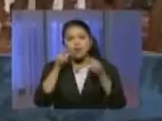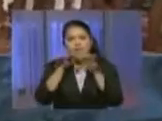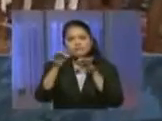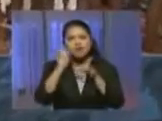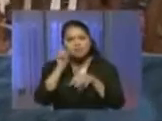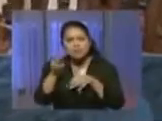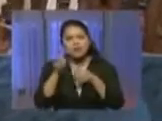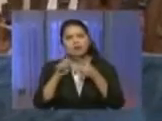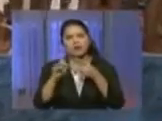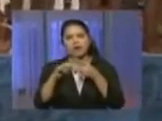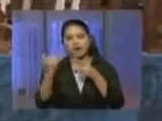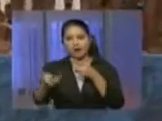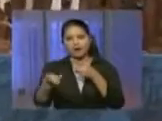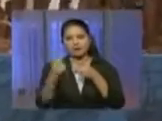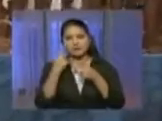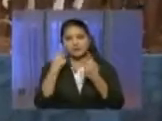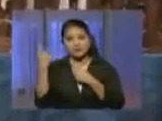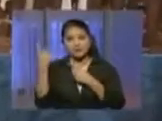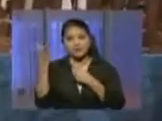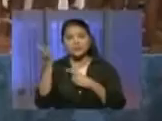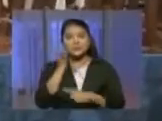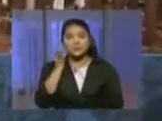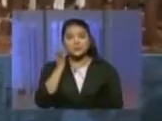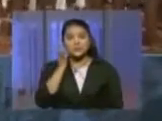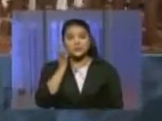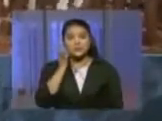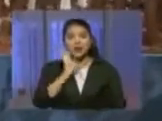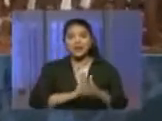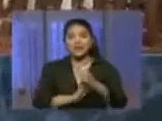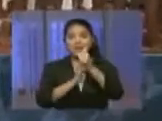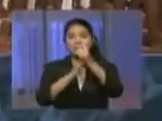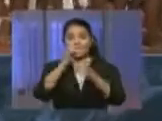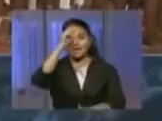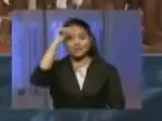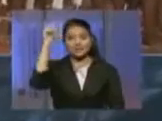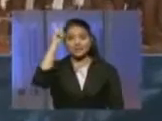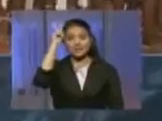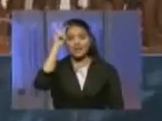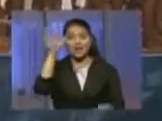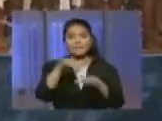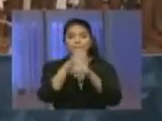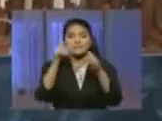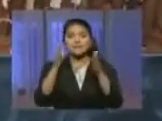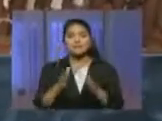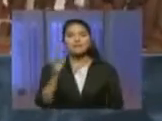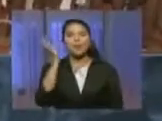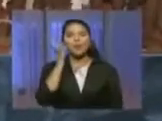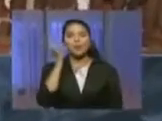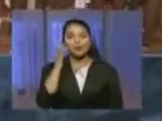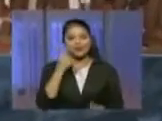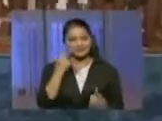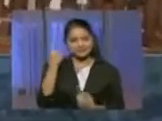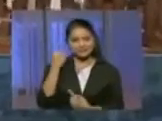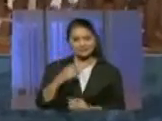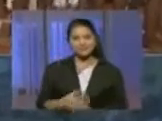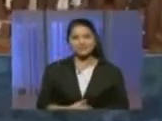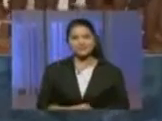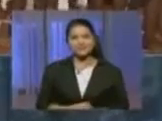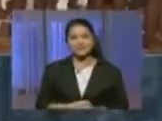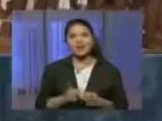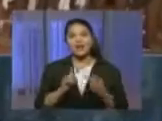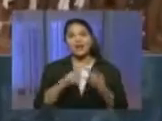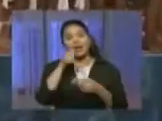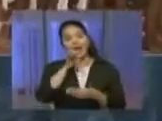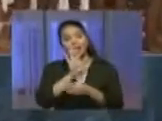visualizar a nuestra líder indígena y ministra Clara Vidal a la protectora